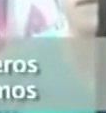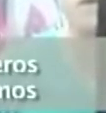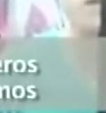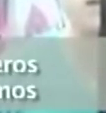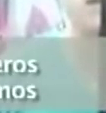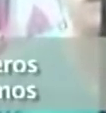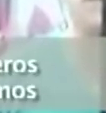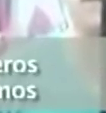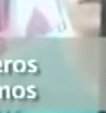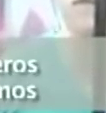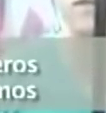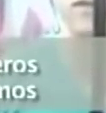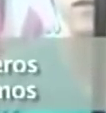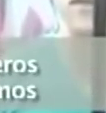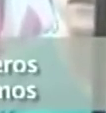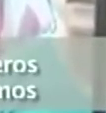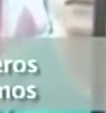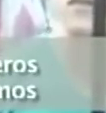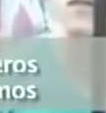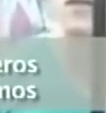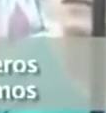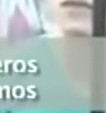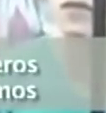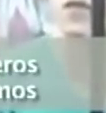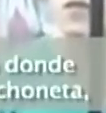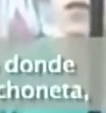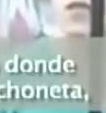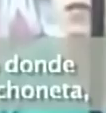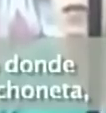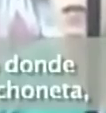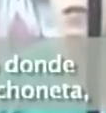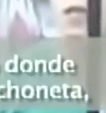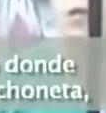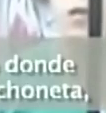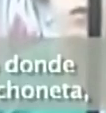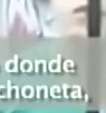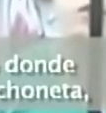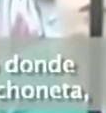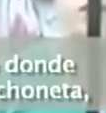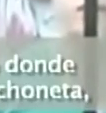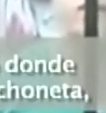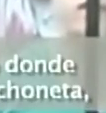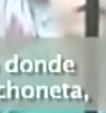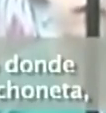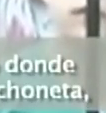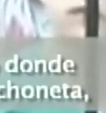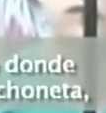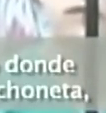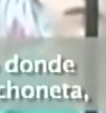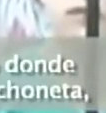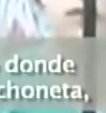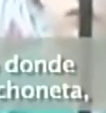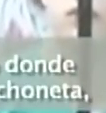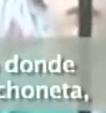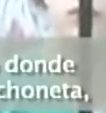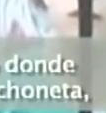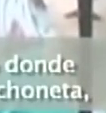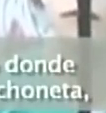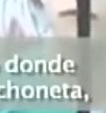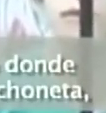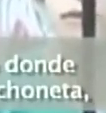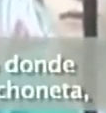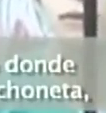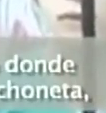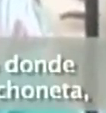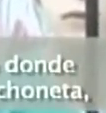persona junto con tres compañeros más, el cual nos dijeron que teníamos de 3 a 4 días para ir buscando dónde irnos. Ellos nos